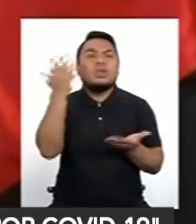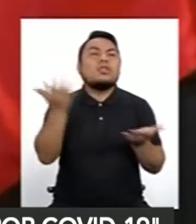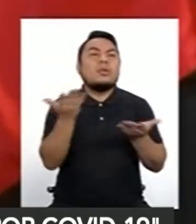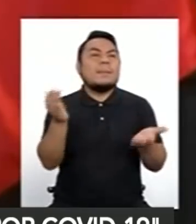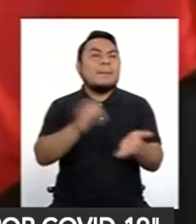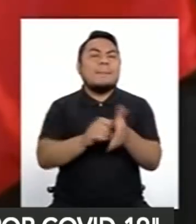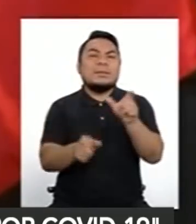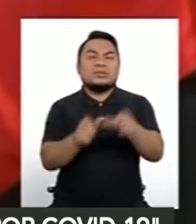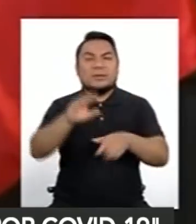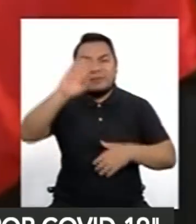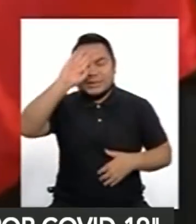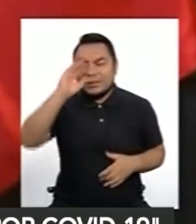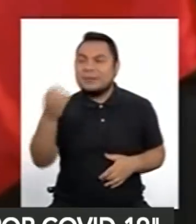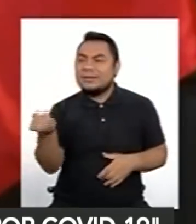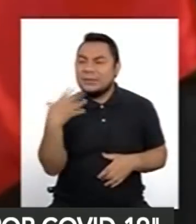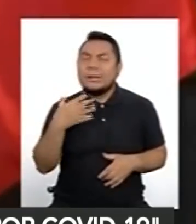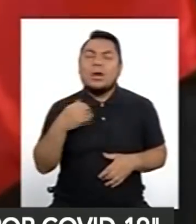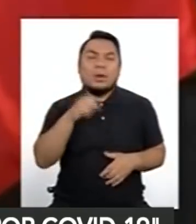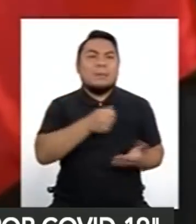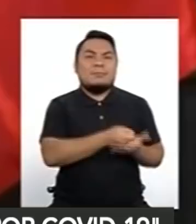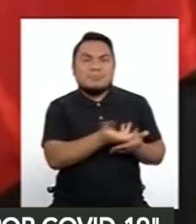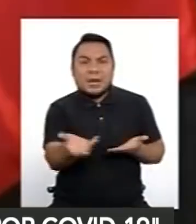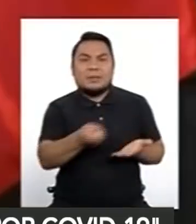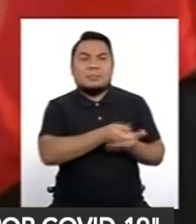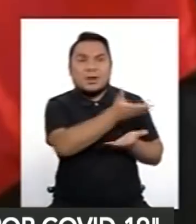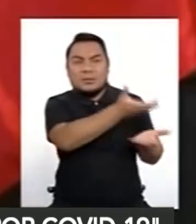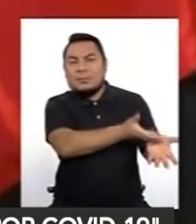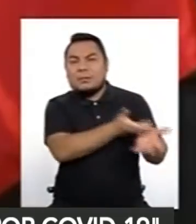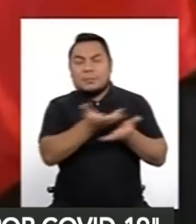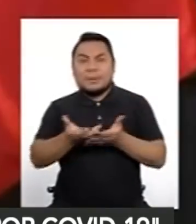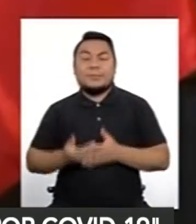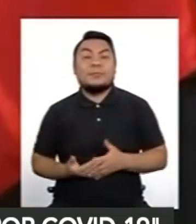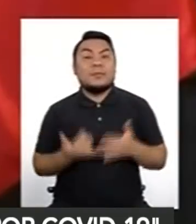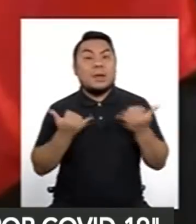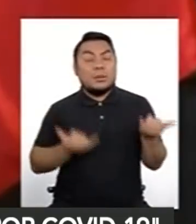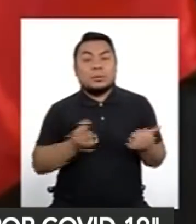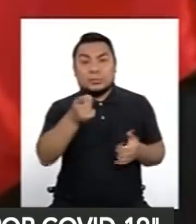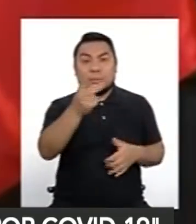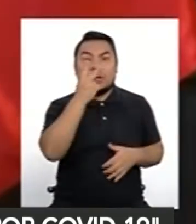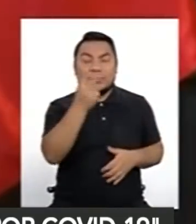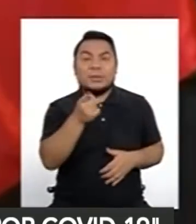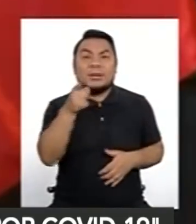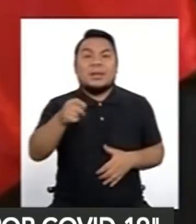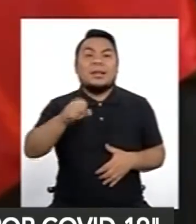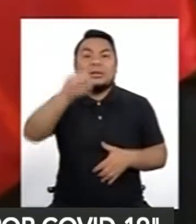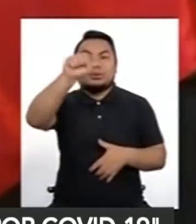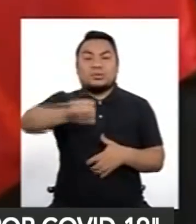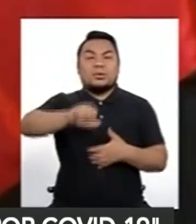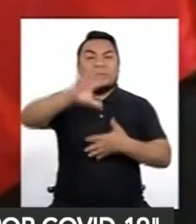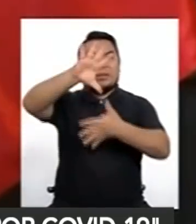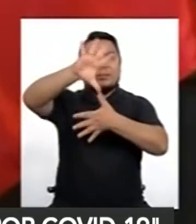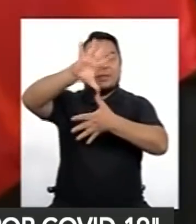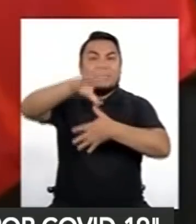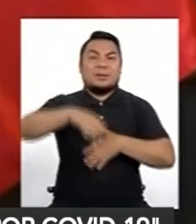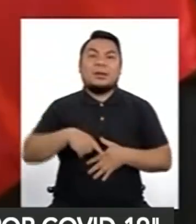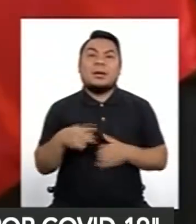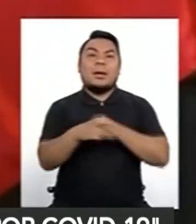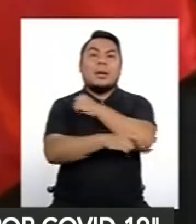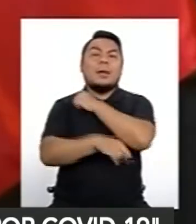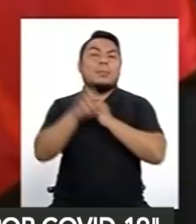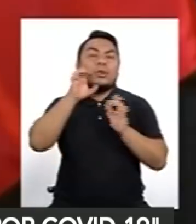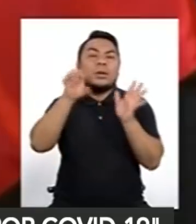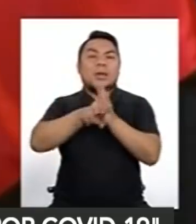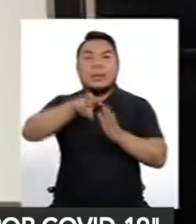infectadas. Y así ustedes pueden ver aquí en el contexto de Sudamérica la situación en países